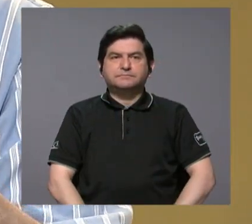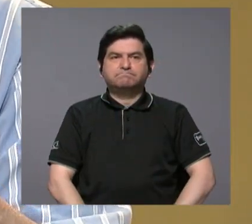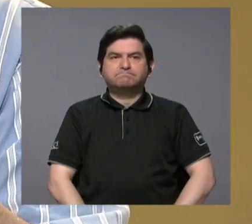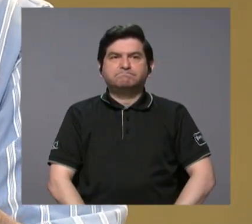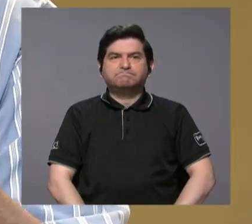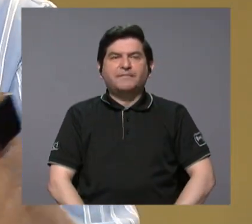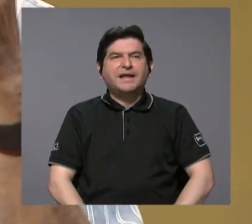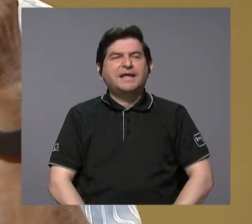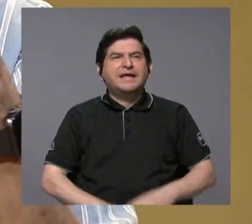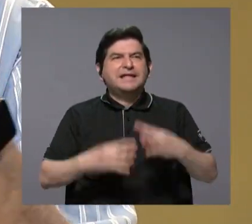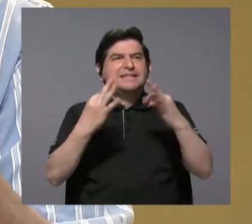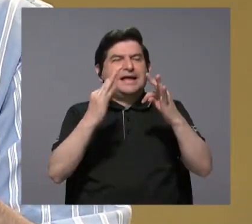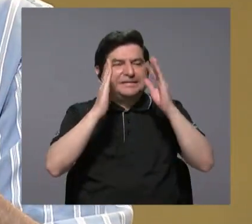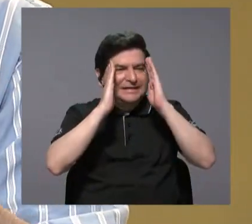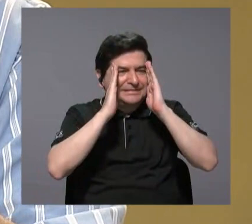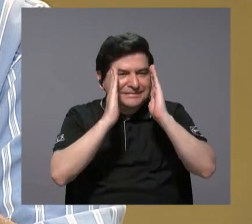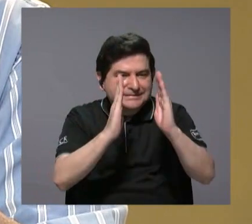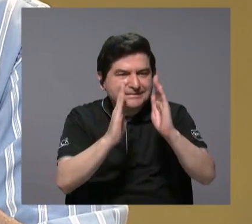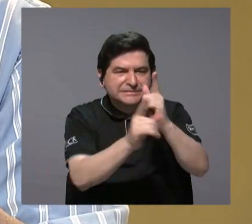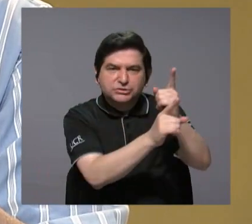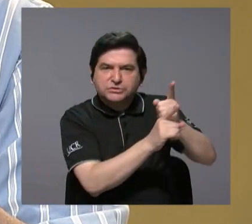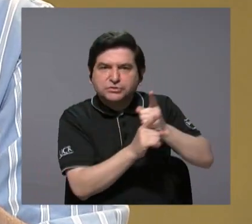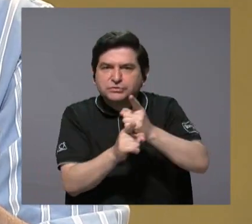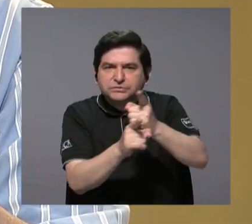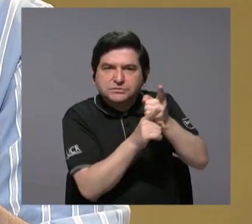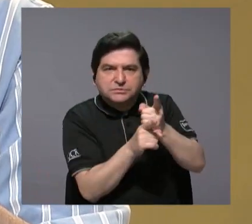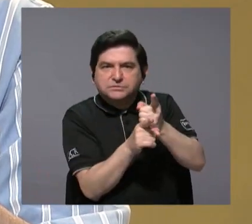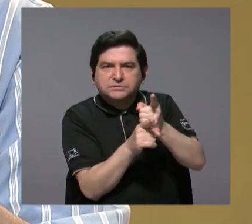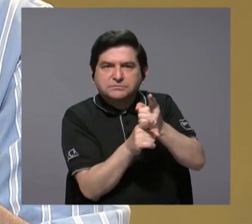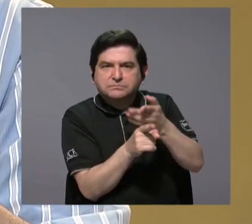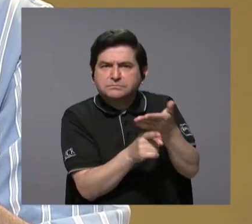ataca o busca corregir,